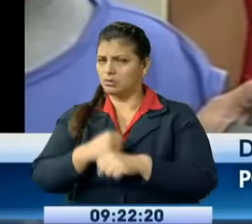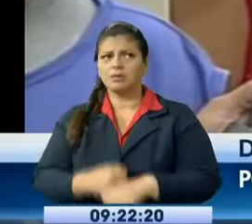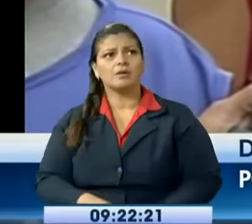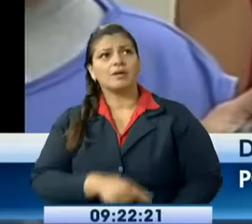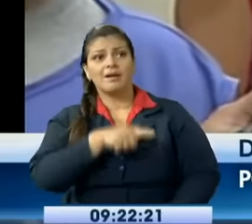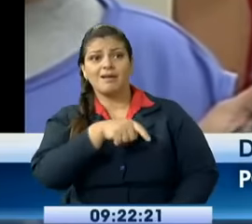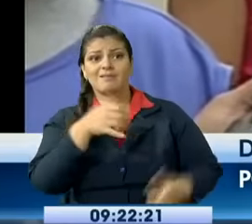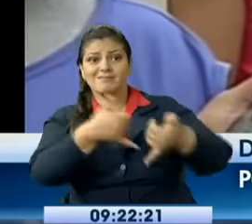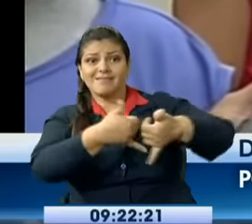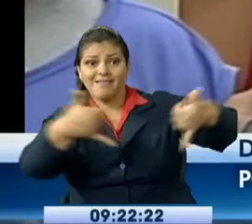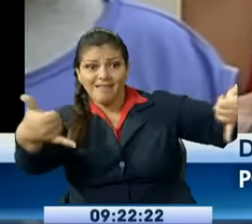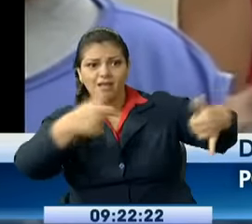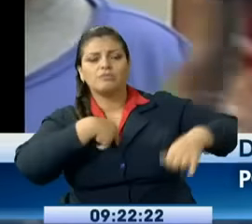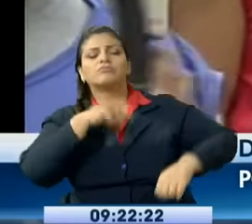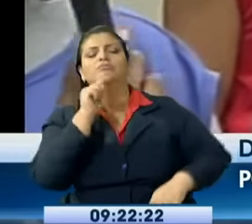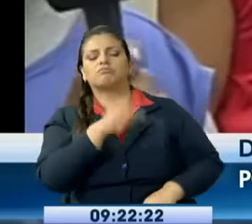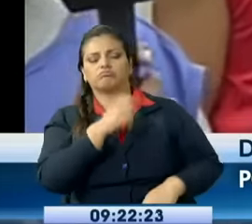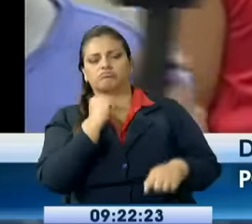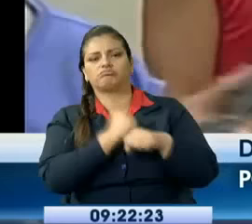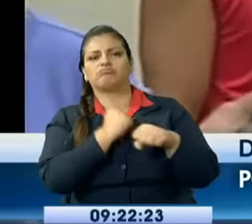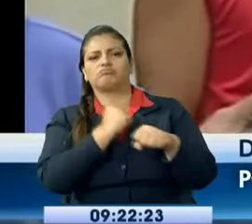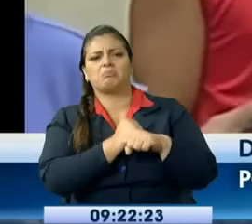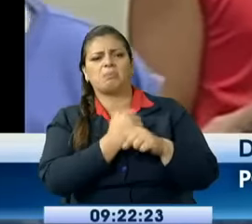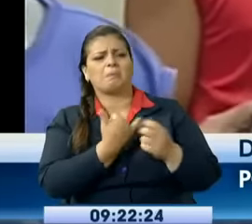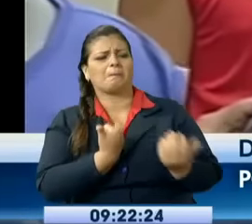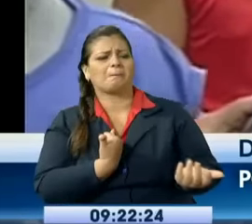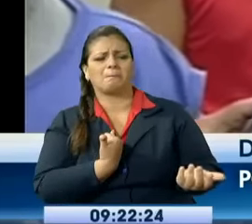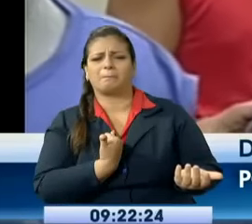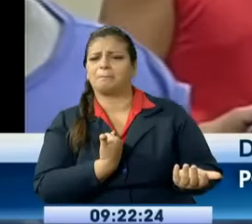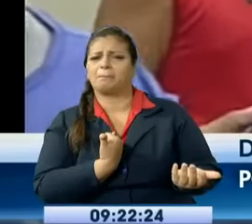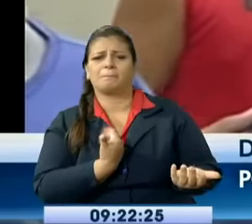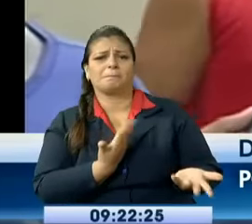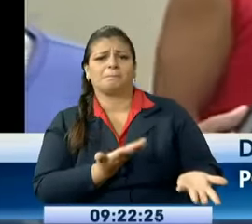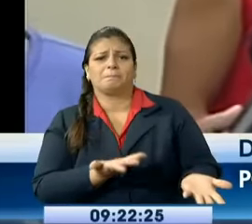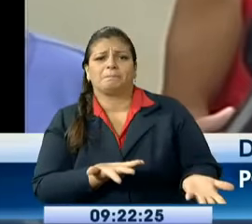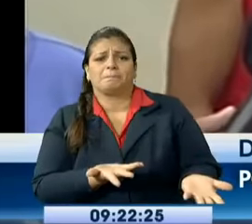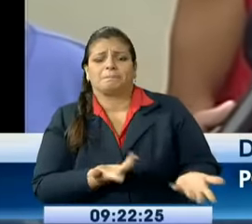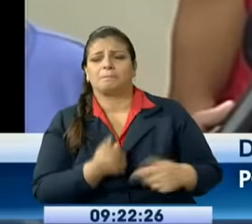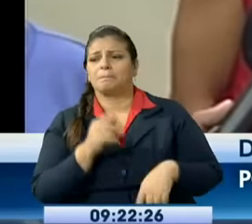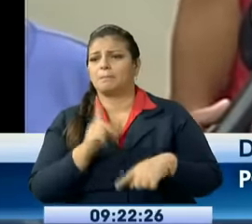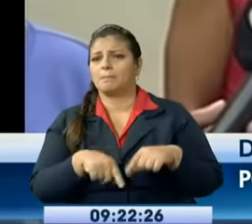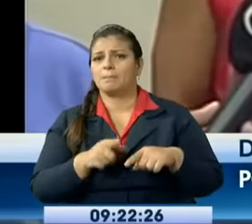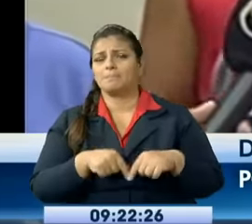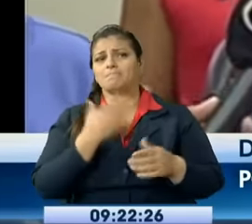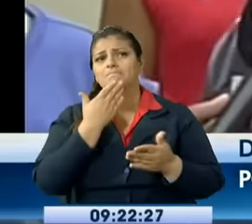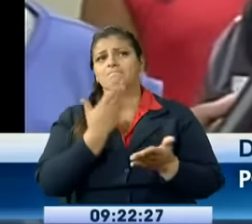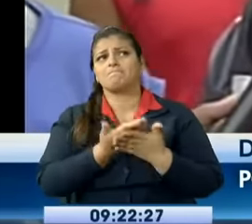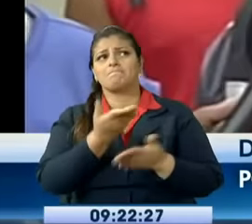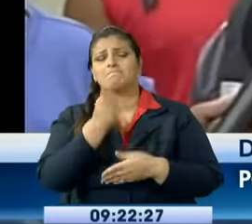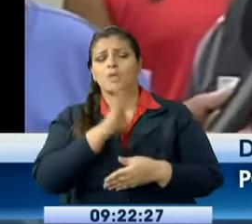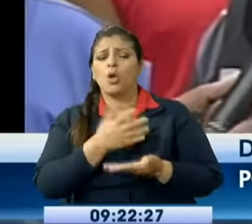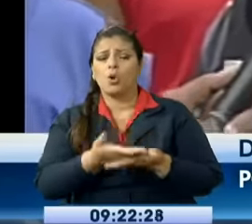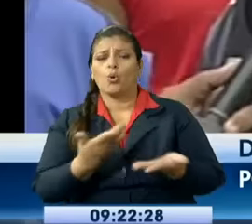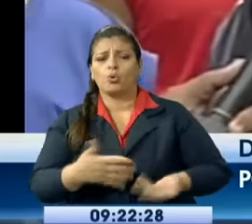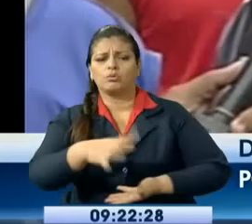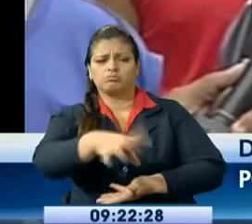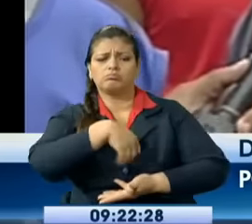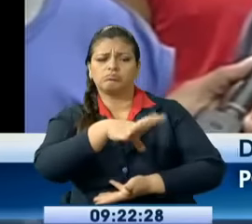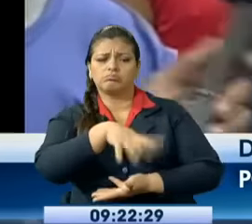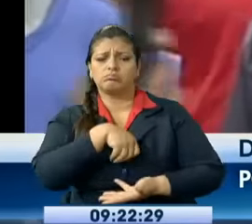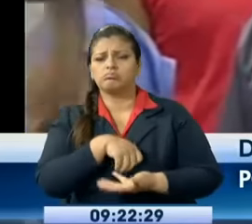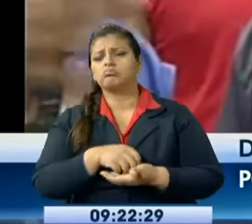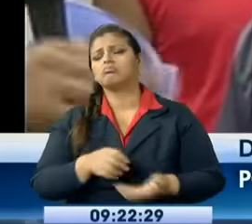comercial. ¿En el centro comercial? Sí. ¿Usted ya pudo ingresar hasta ahí? Sí, ya, o sea, pues, gracias a Dios recuperé mi negocio, pero no pasó nada en mi